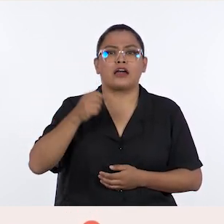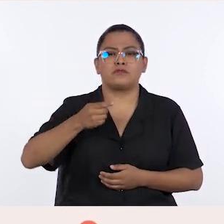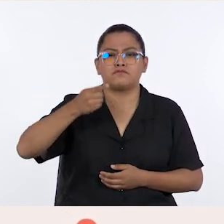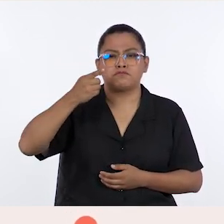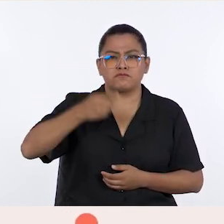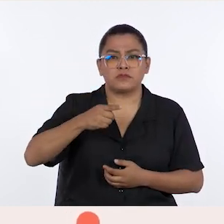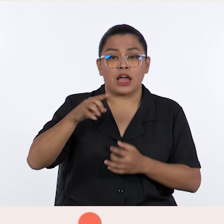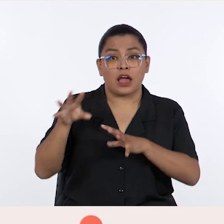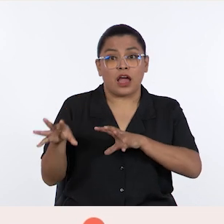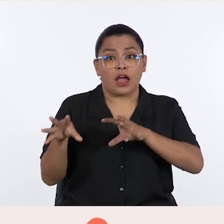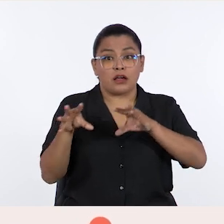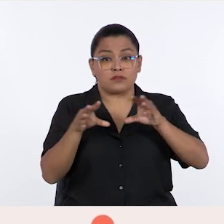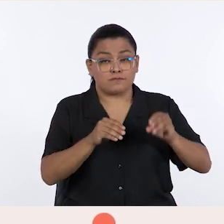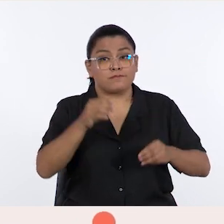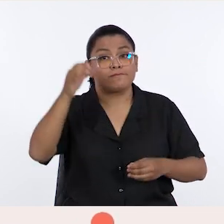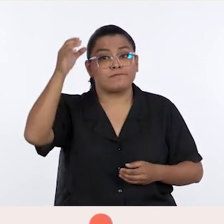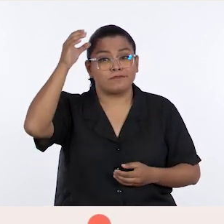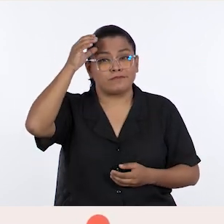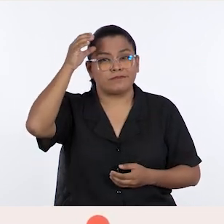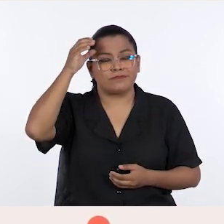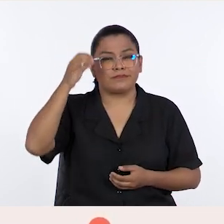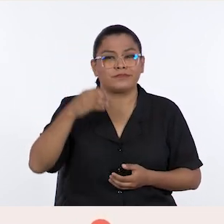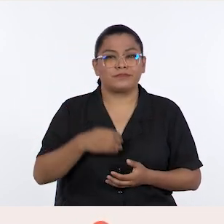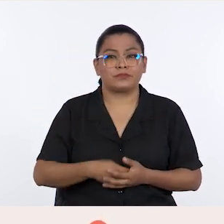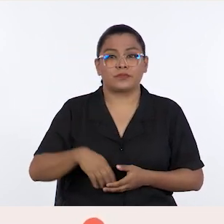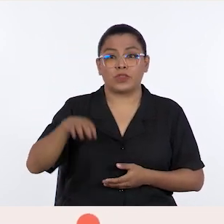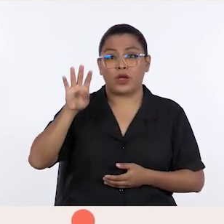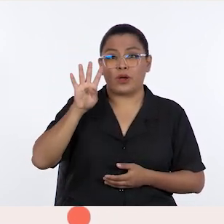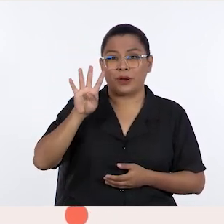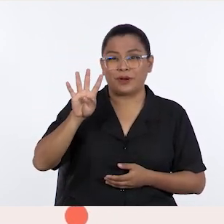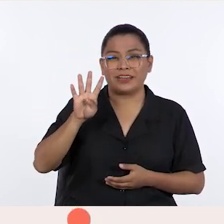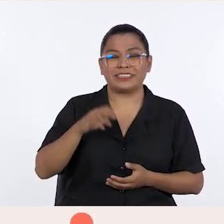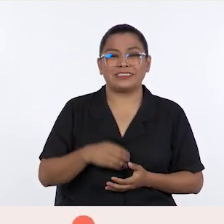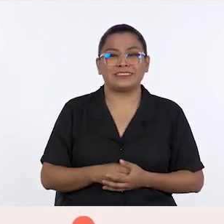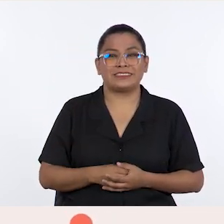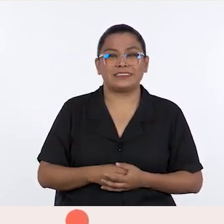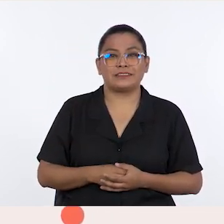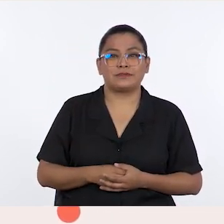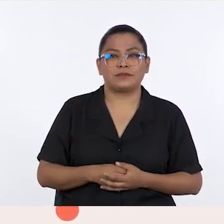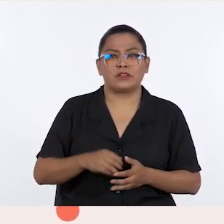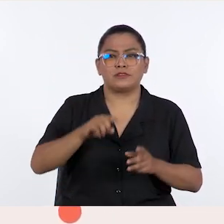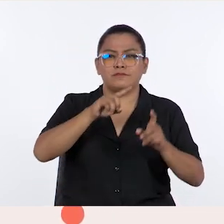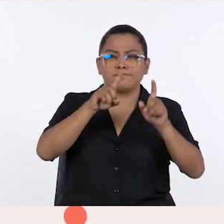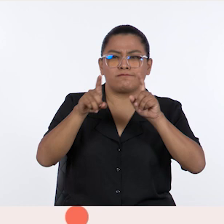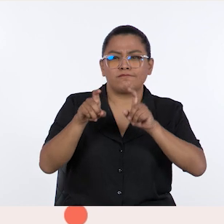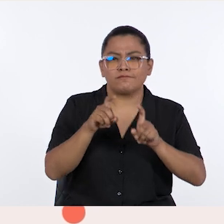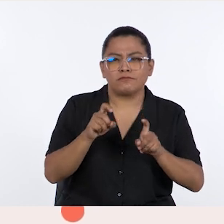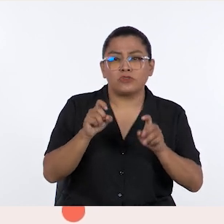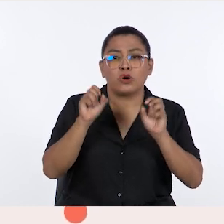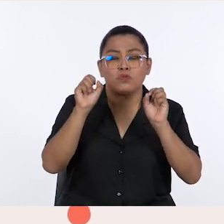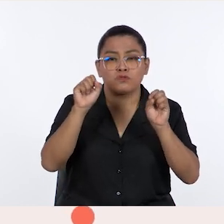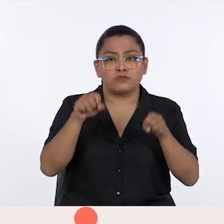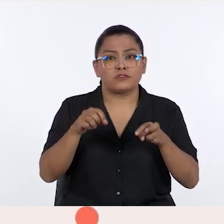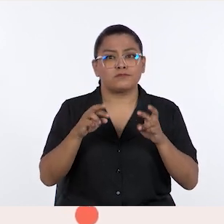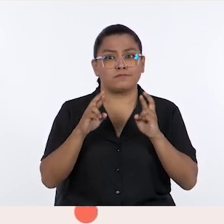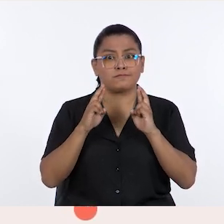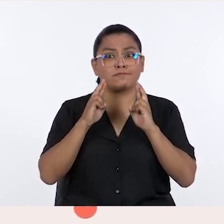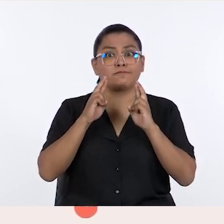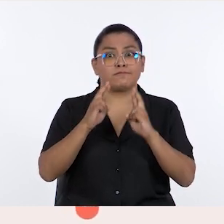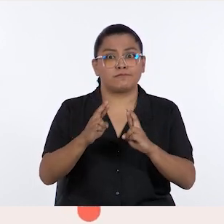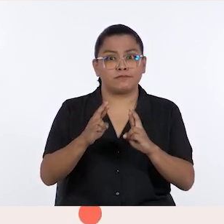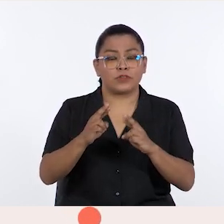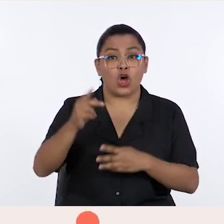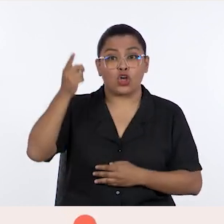les exija aplicar y utilizar los conocimientos. Paso 4. Las preguntas pueden ser